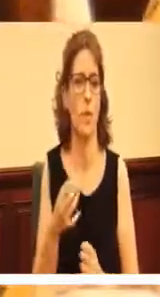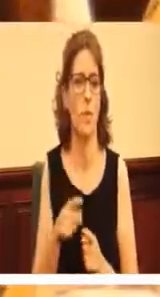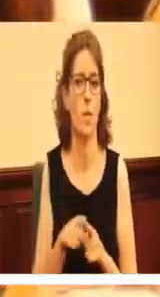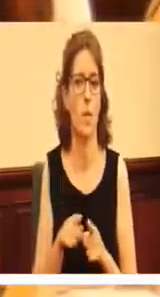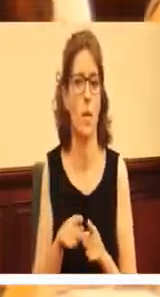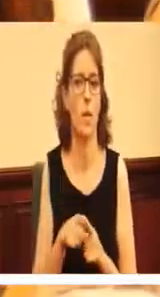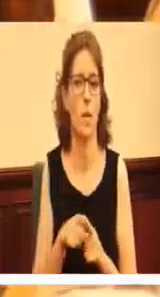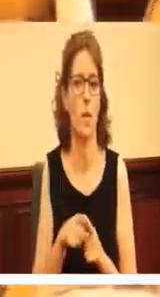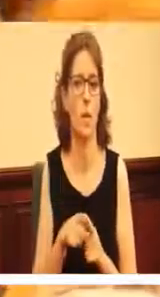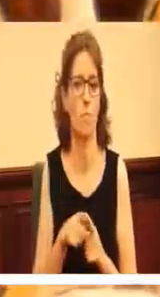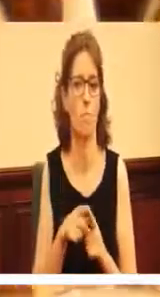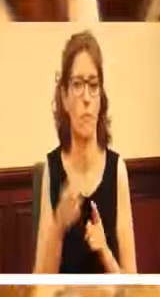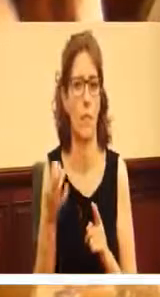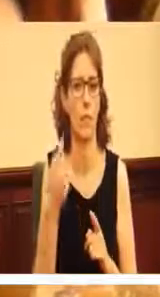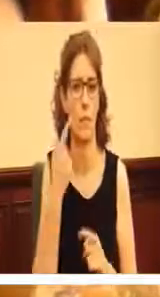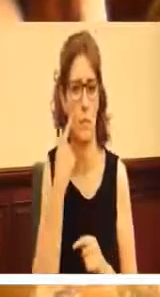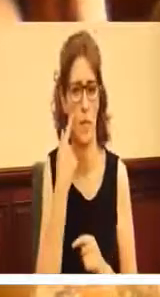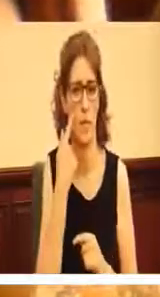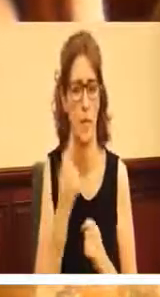que mirar.